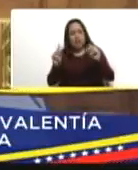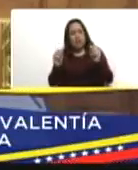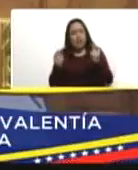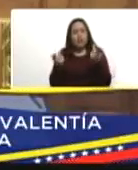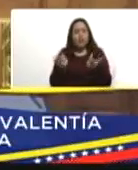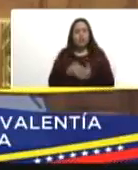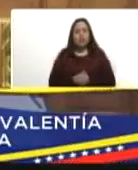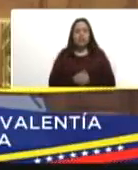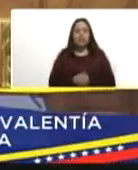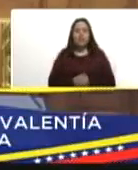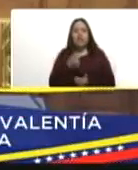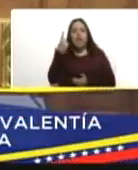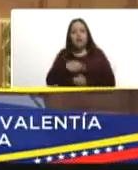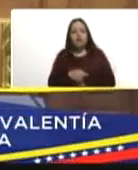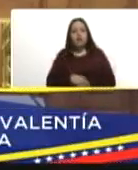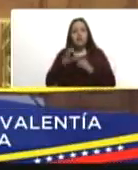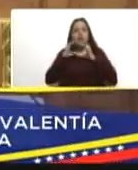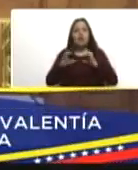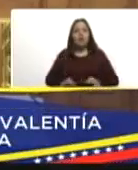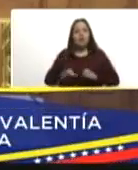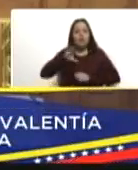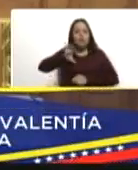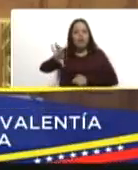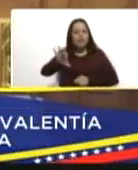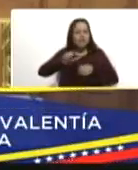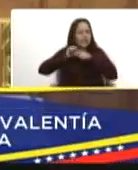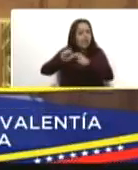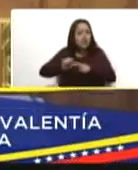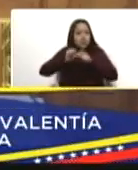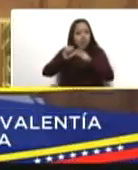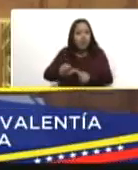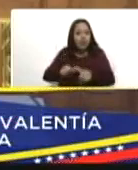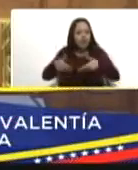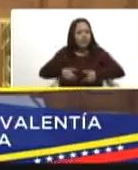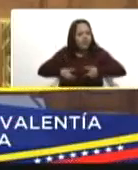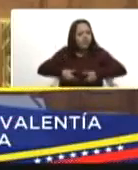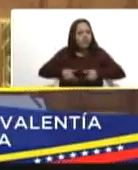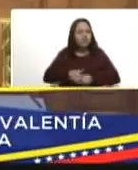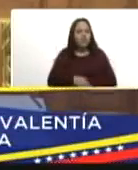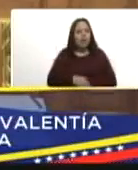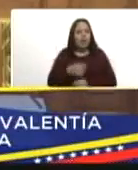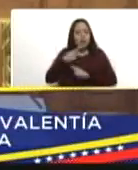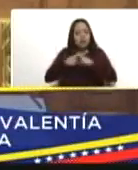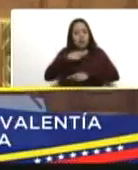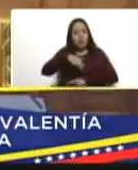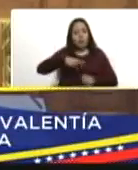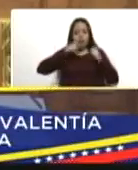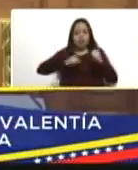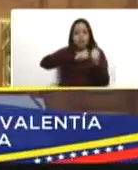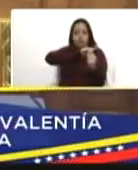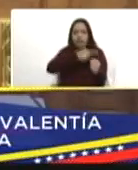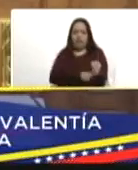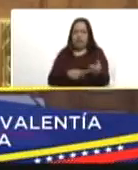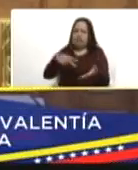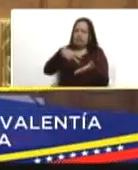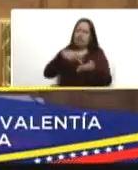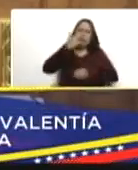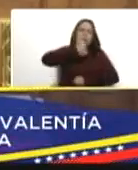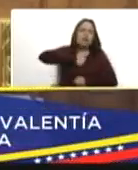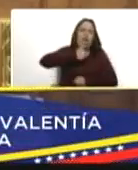las torturas que el cuerpo de la República soportó pero que estábamos resistiendo como él y estábamos saliendo victoriosos